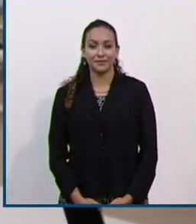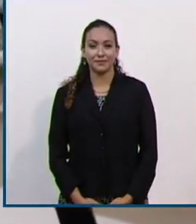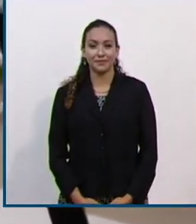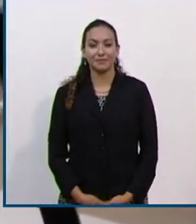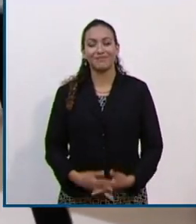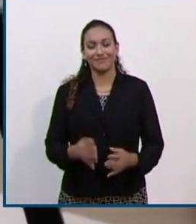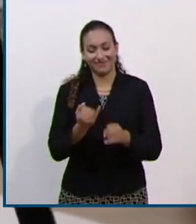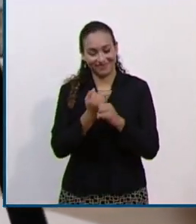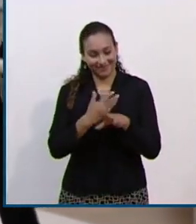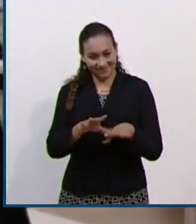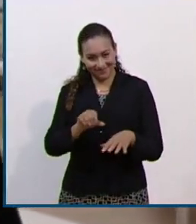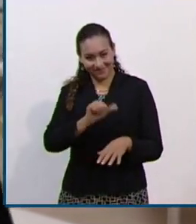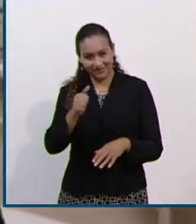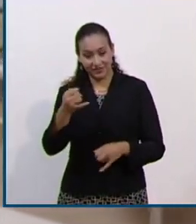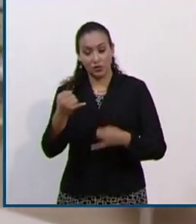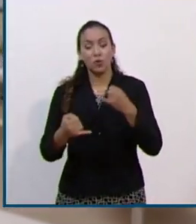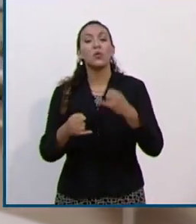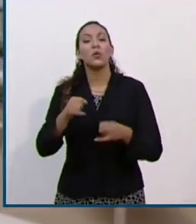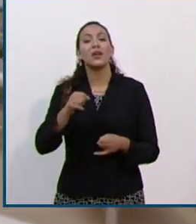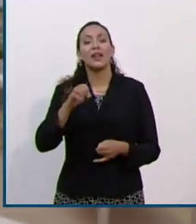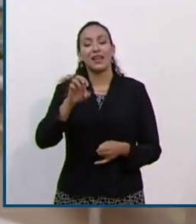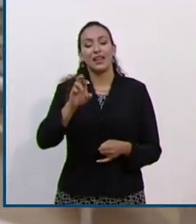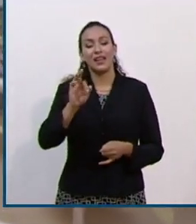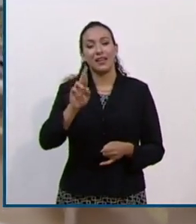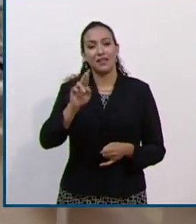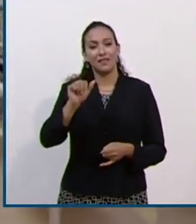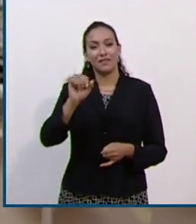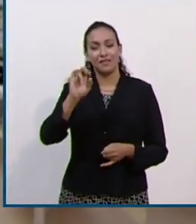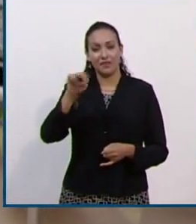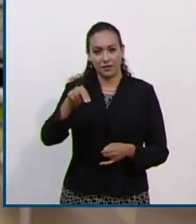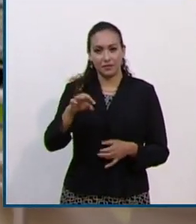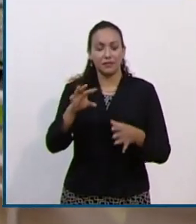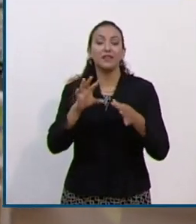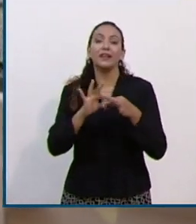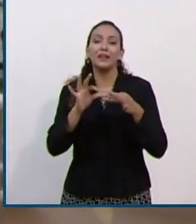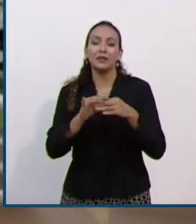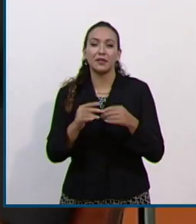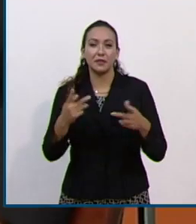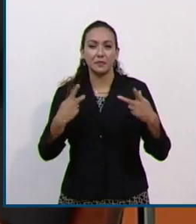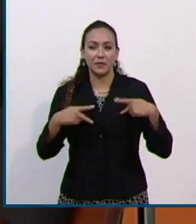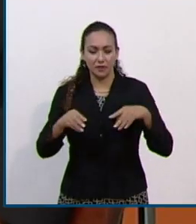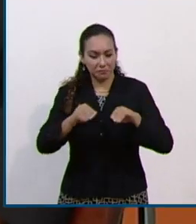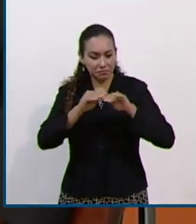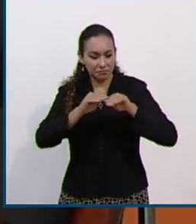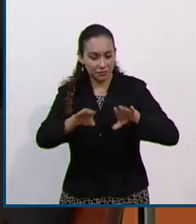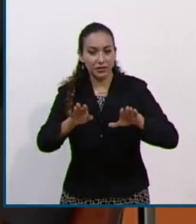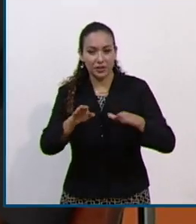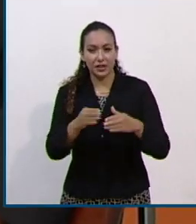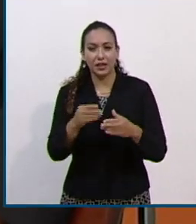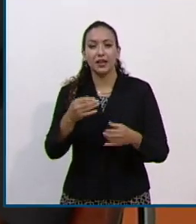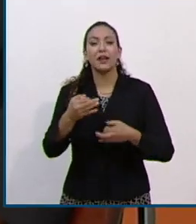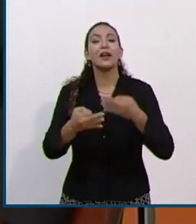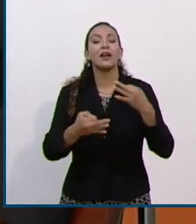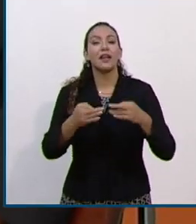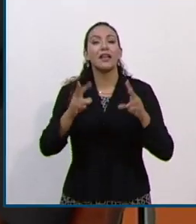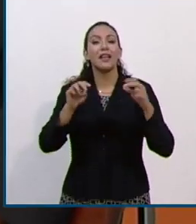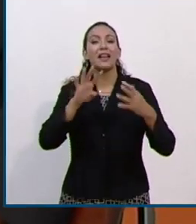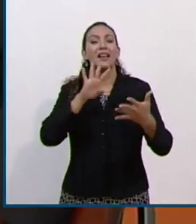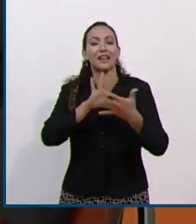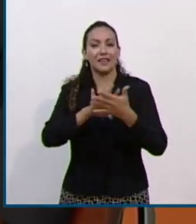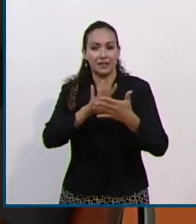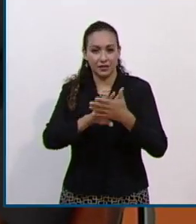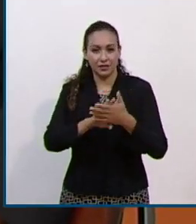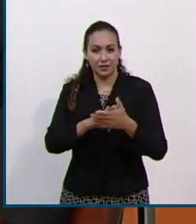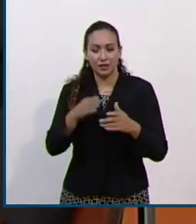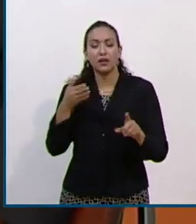En otra información, el juez Efraín Frausto Pérez aseguró que la prioridad de los impartidores de justicia, sobre todo en materia penal, es